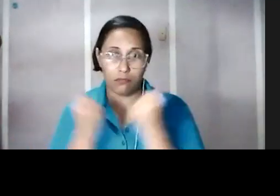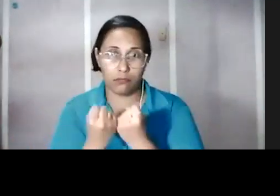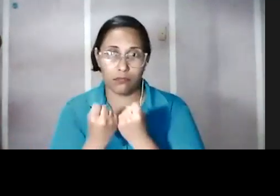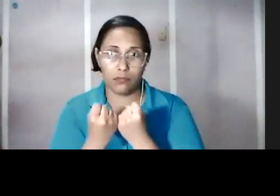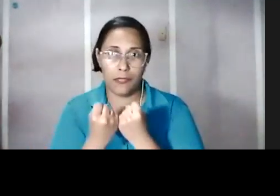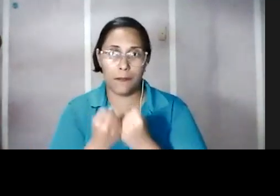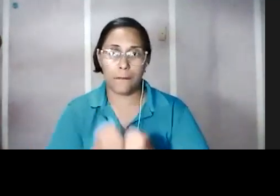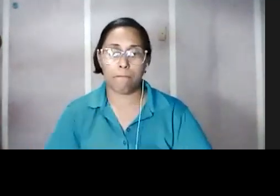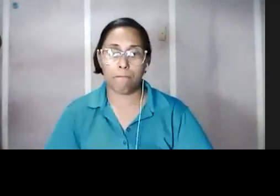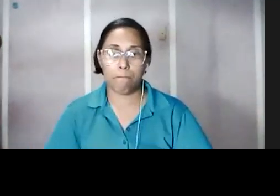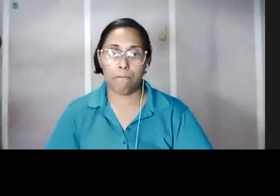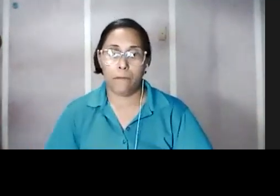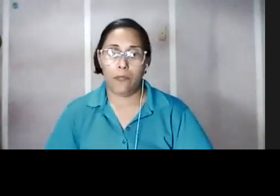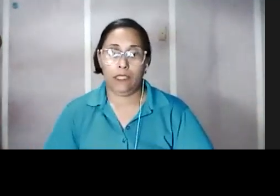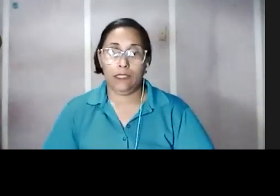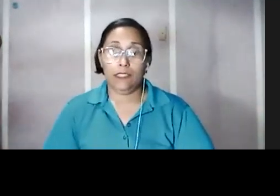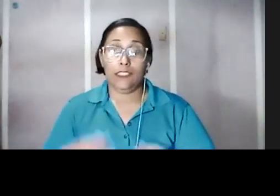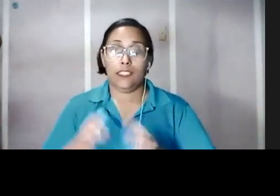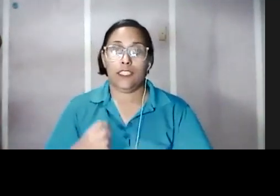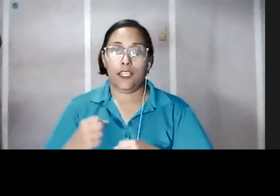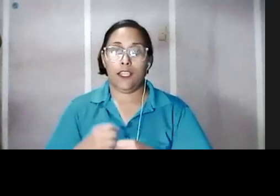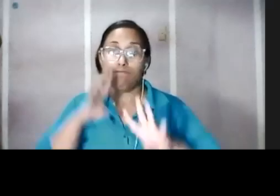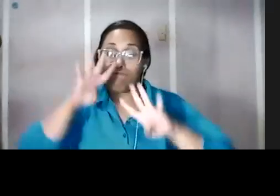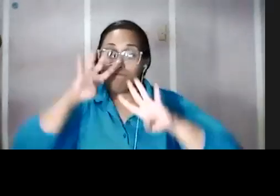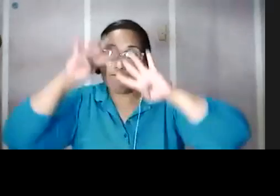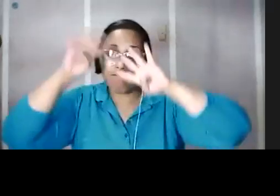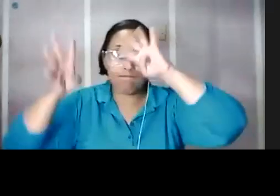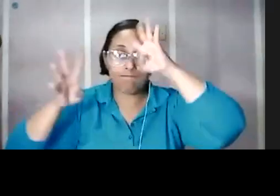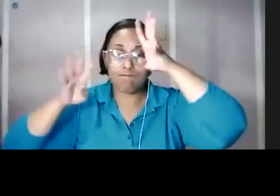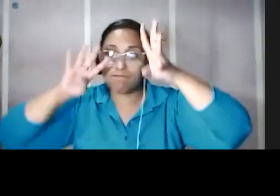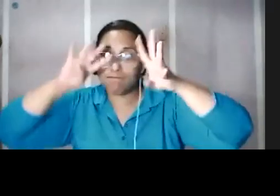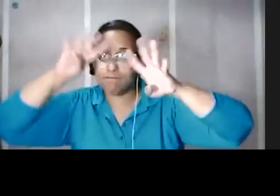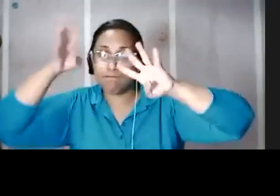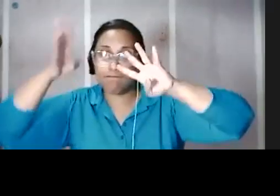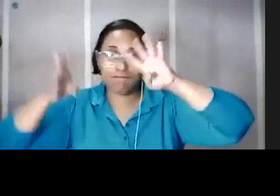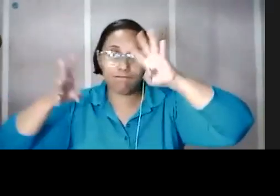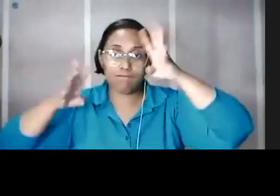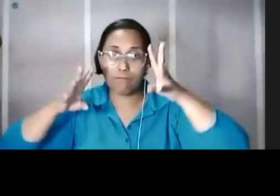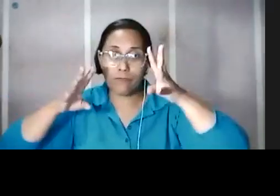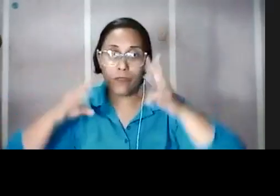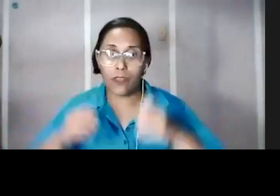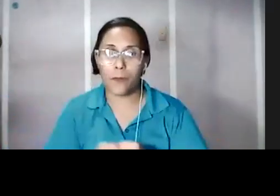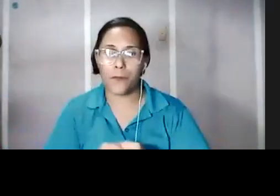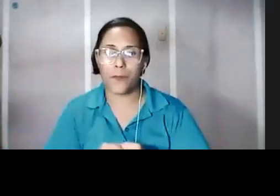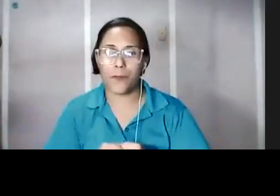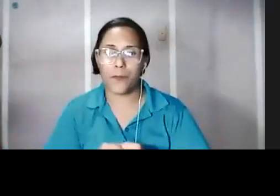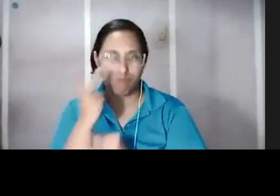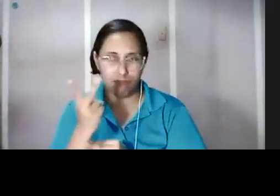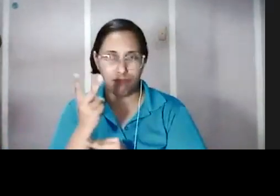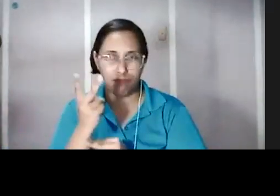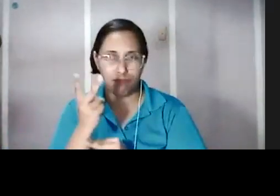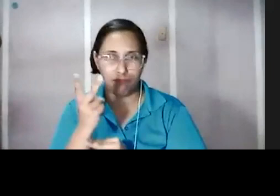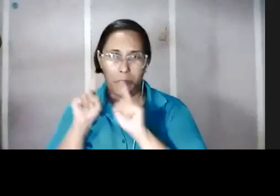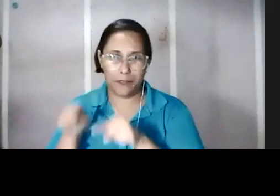Y que las manifestaciones creativas ponen de manifiesto, como hemos visto, ponen